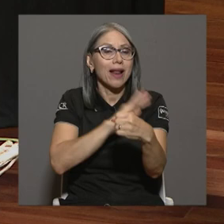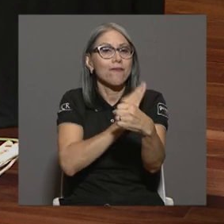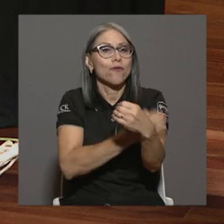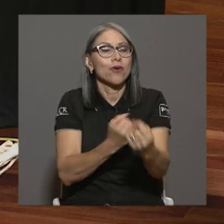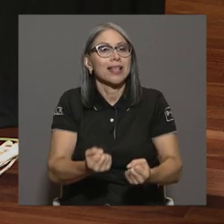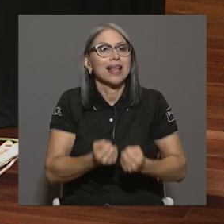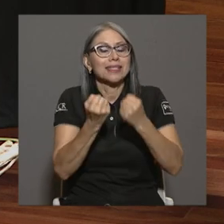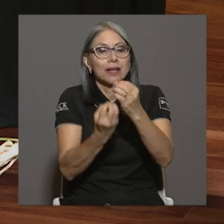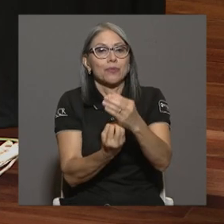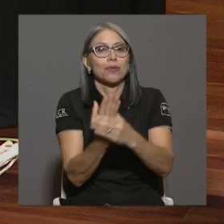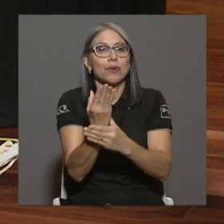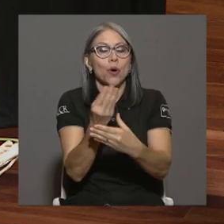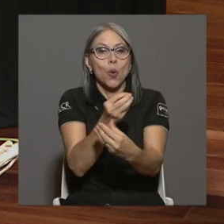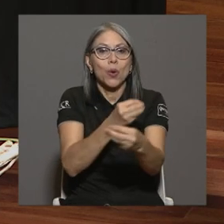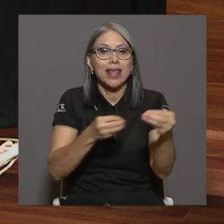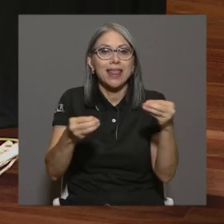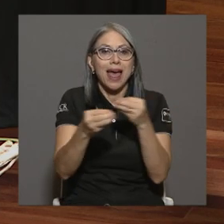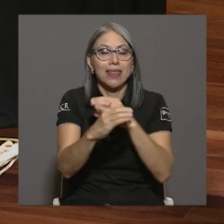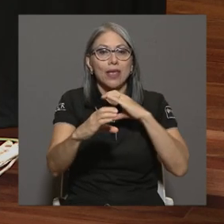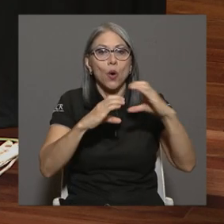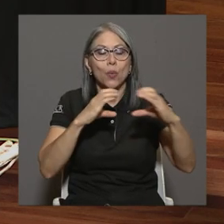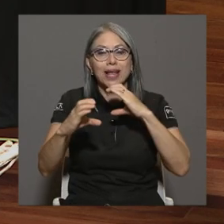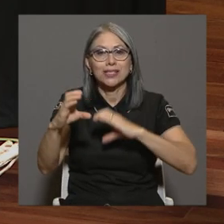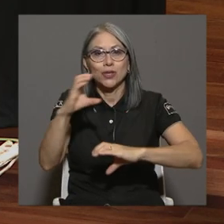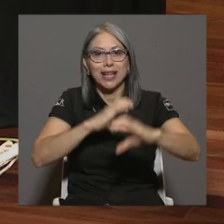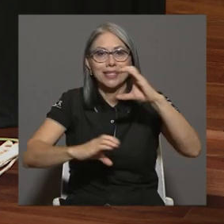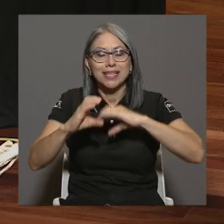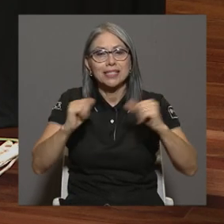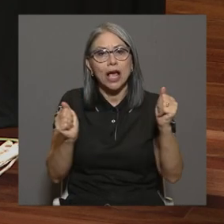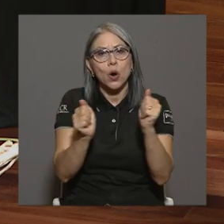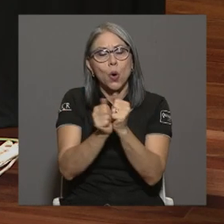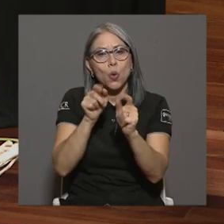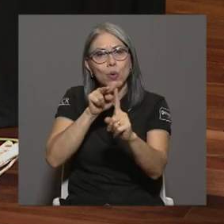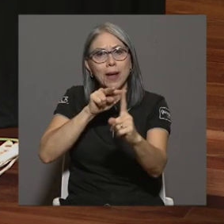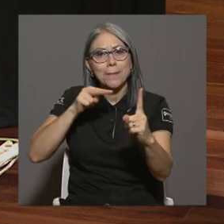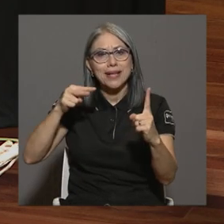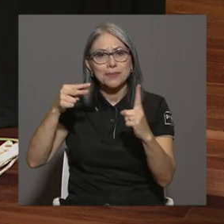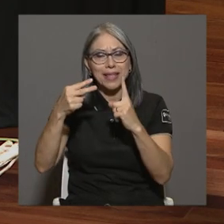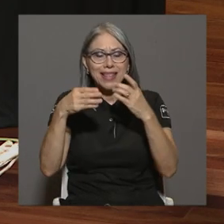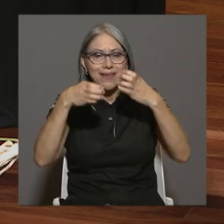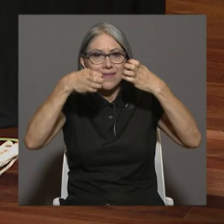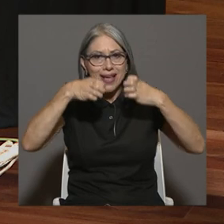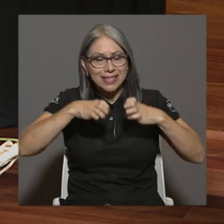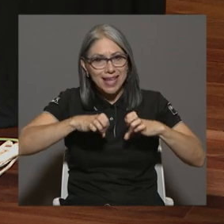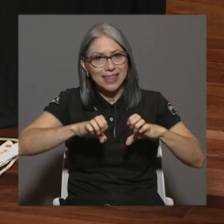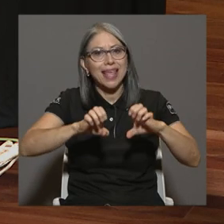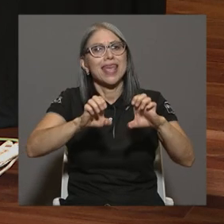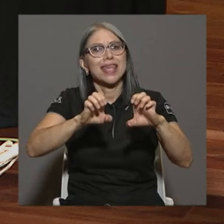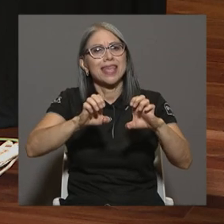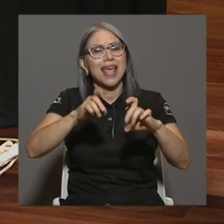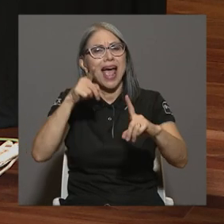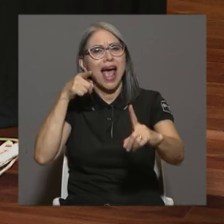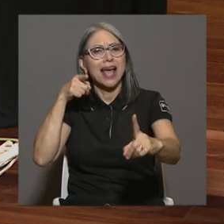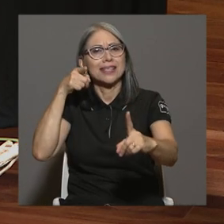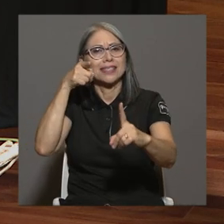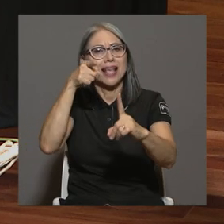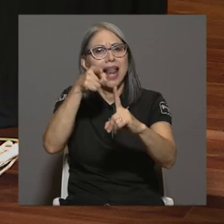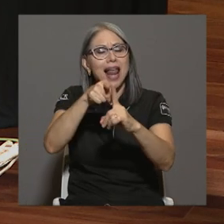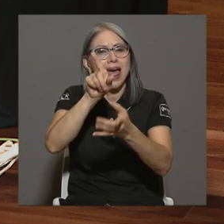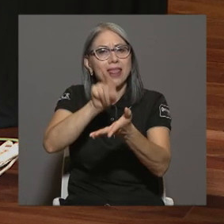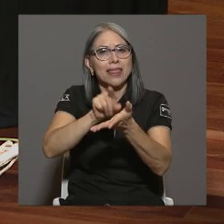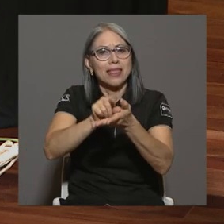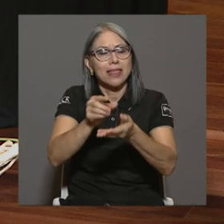la Unidad de Comunicación de la Ciencia con una perspectiva estratégica hacia la